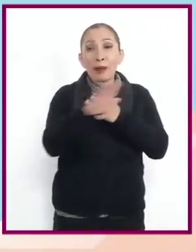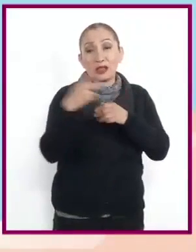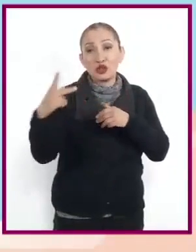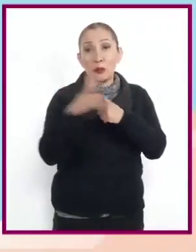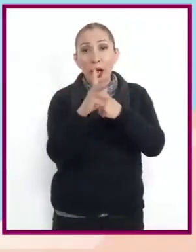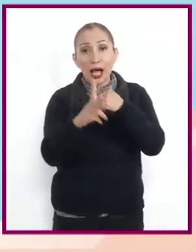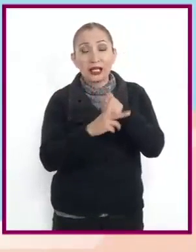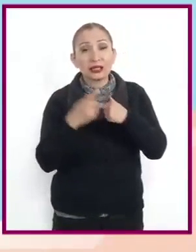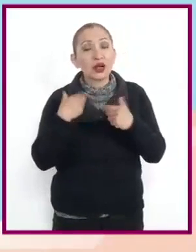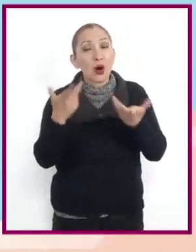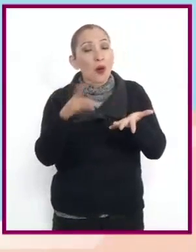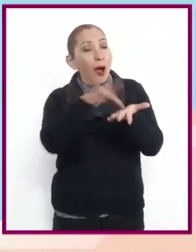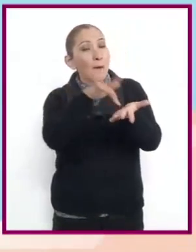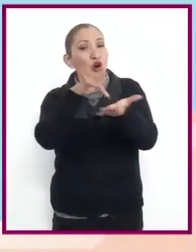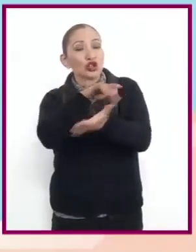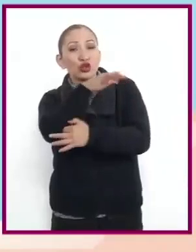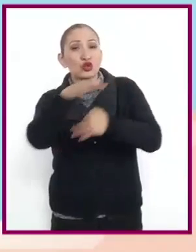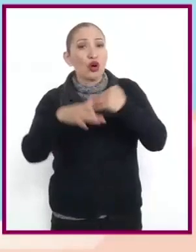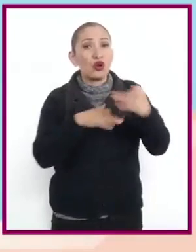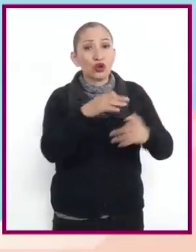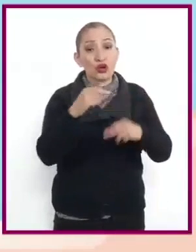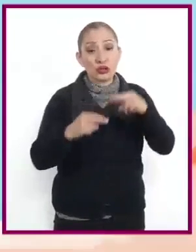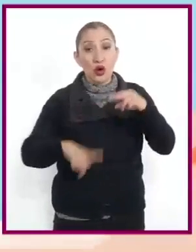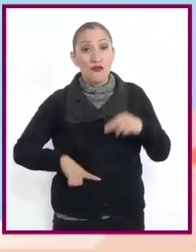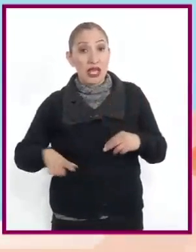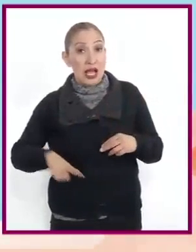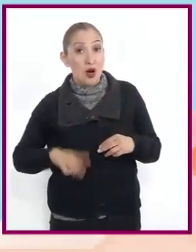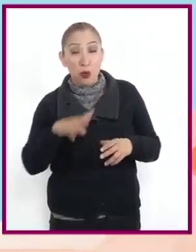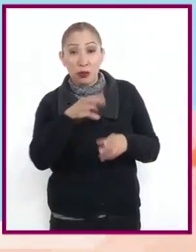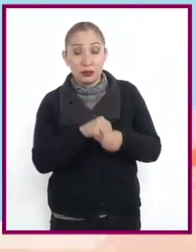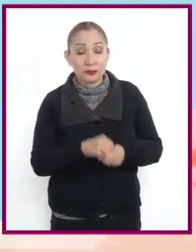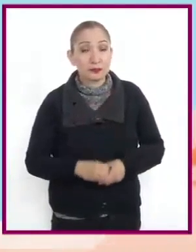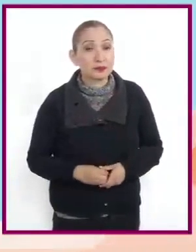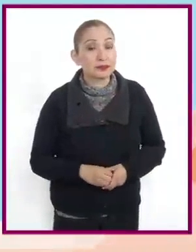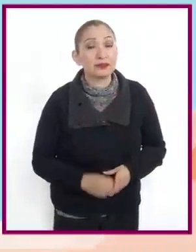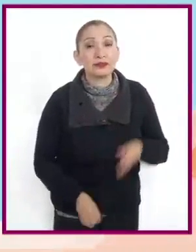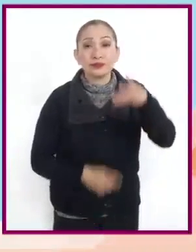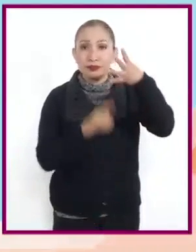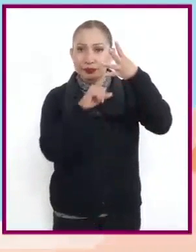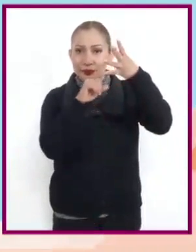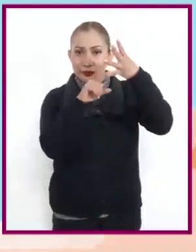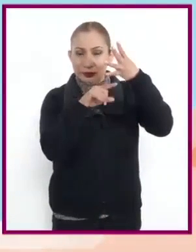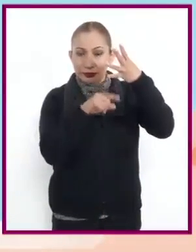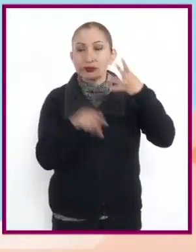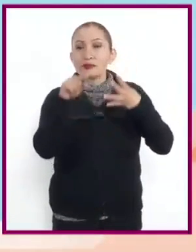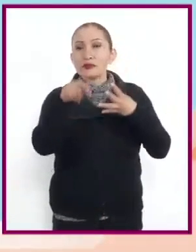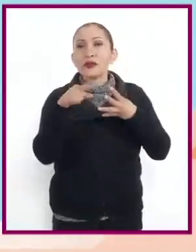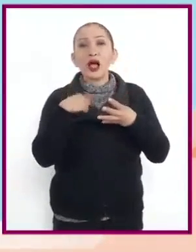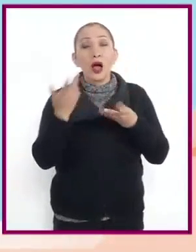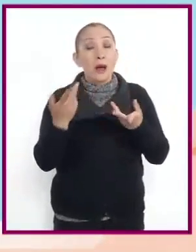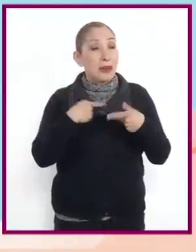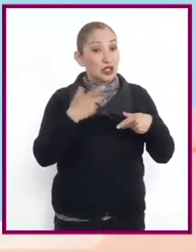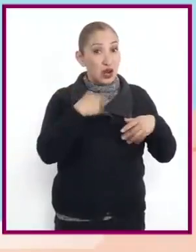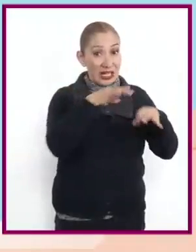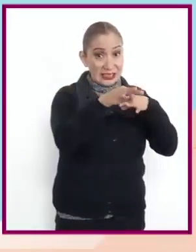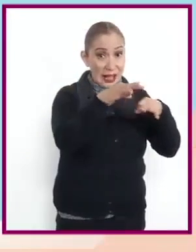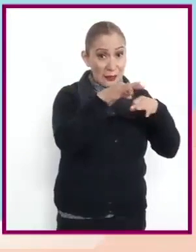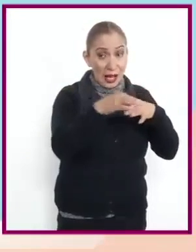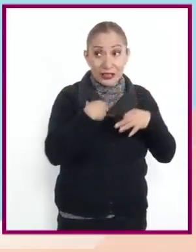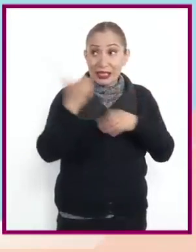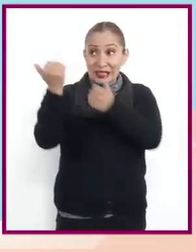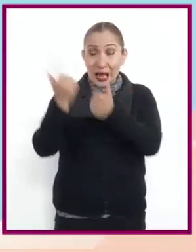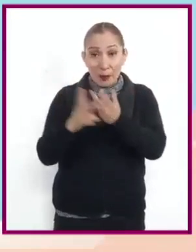sanitarios. Eje 2. Elaborar normas estrictas para el manejo de residuos. Eje